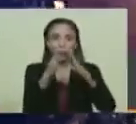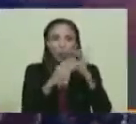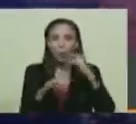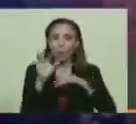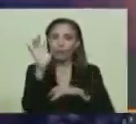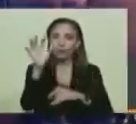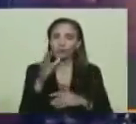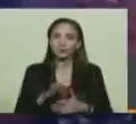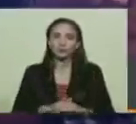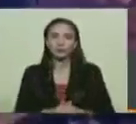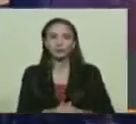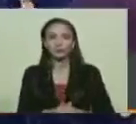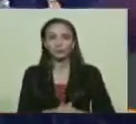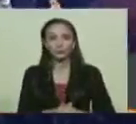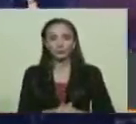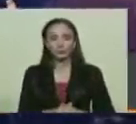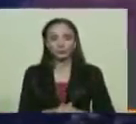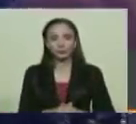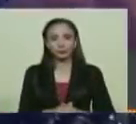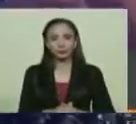país.